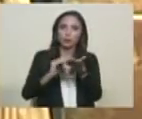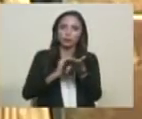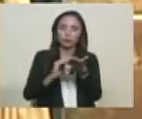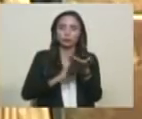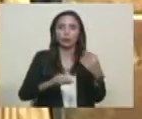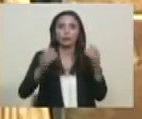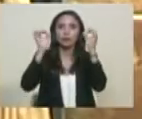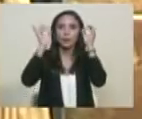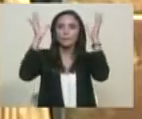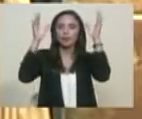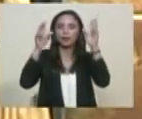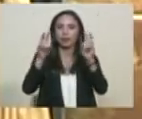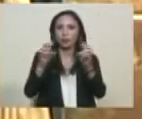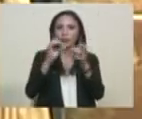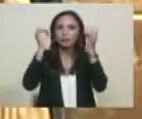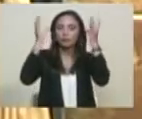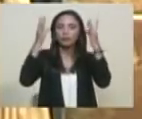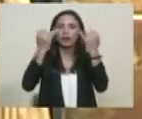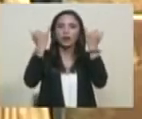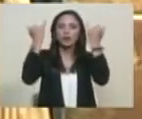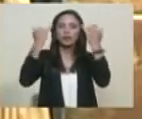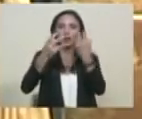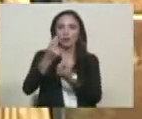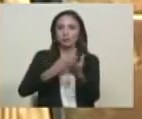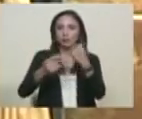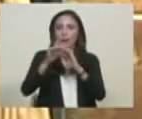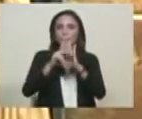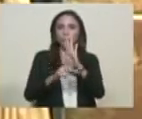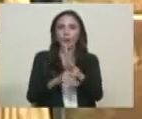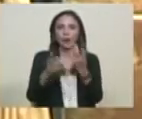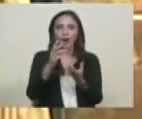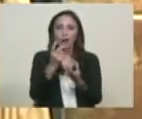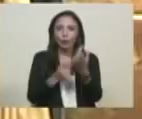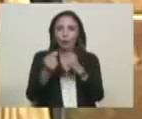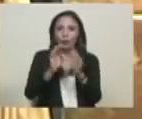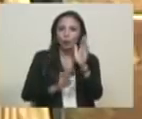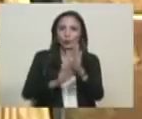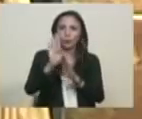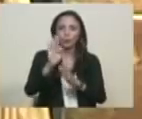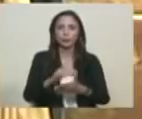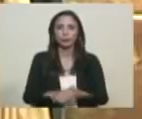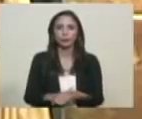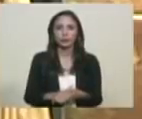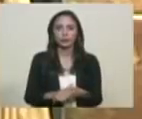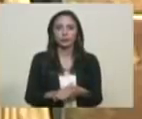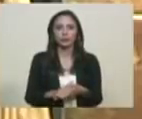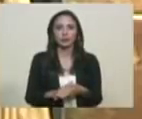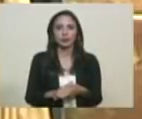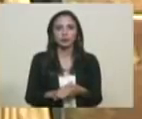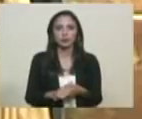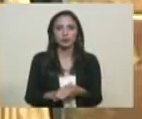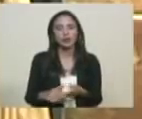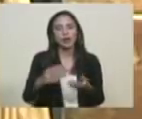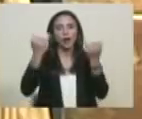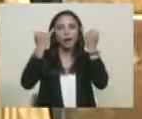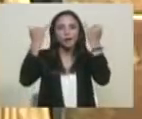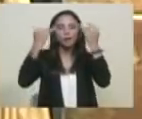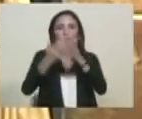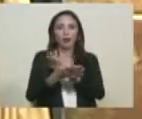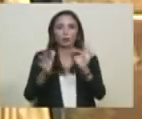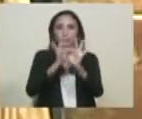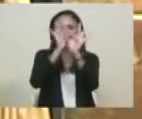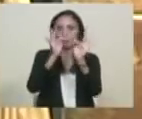nuevo. El programa de recuperación económica, más allá de los dogmas, es creación